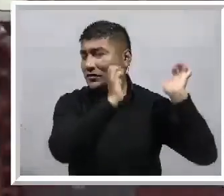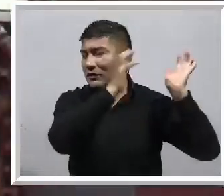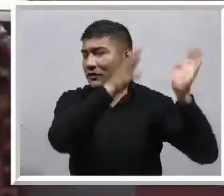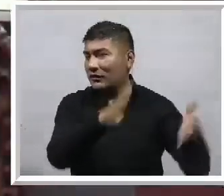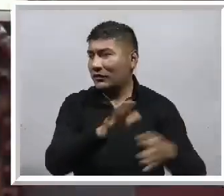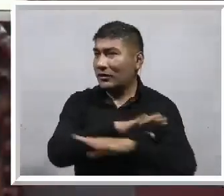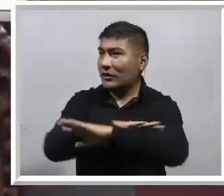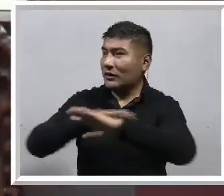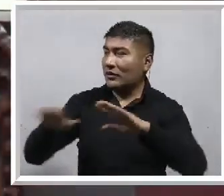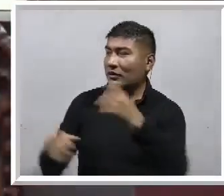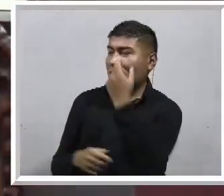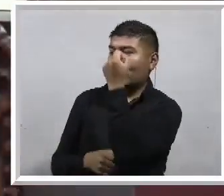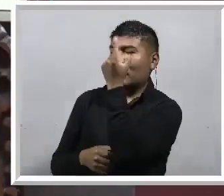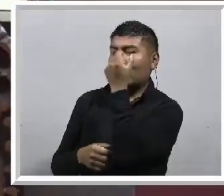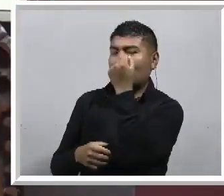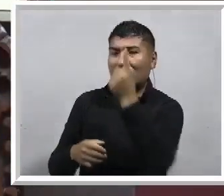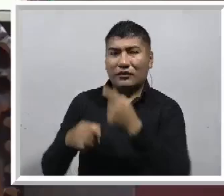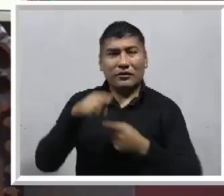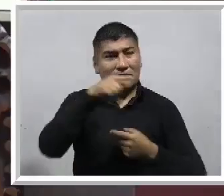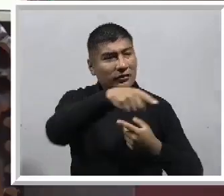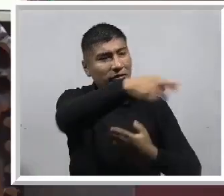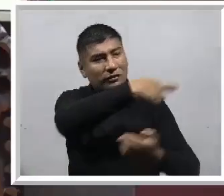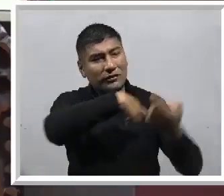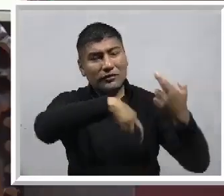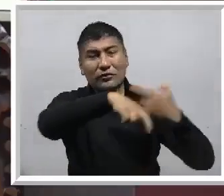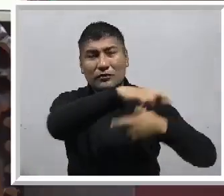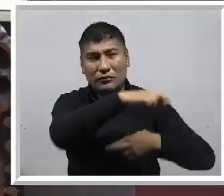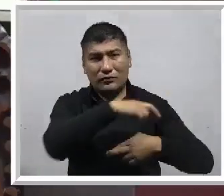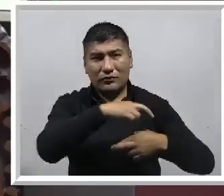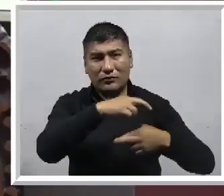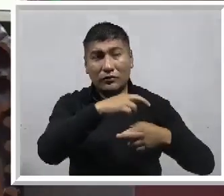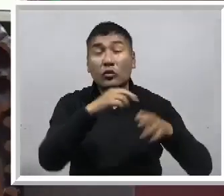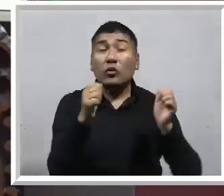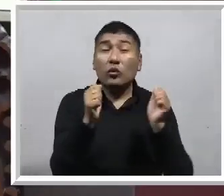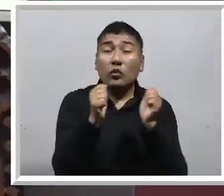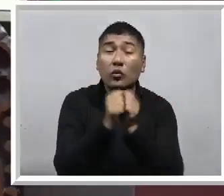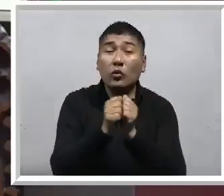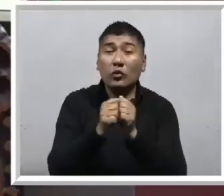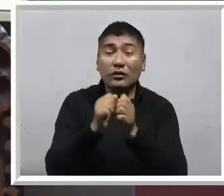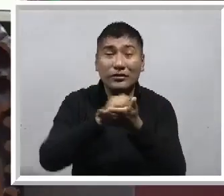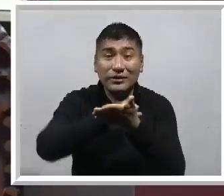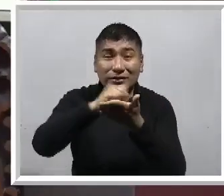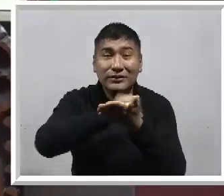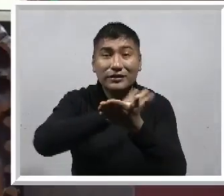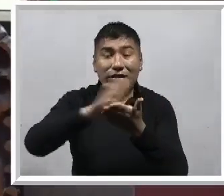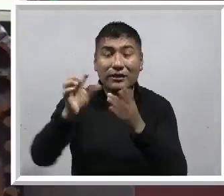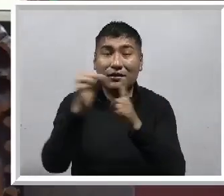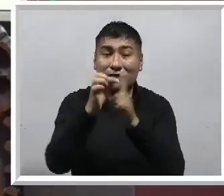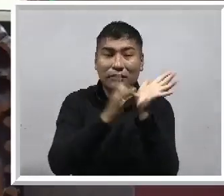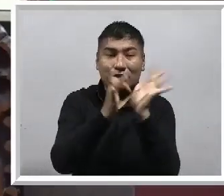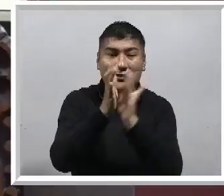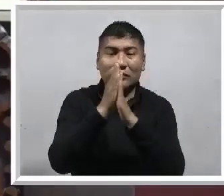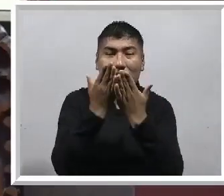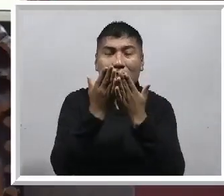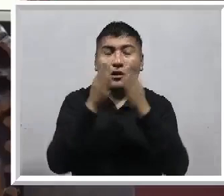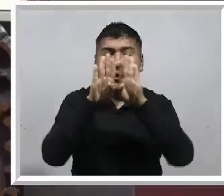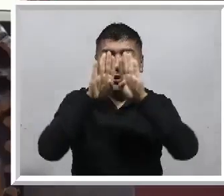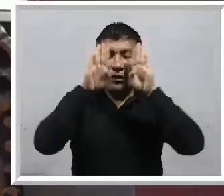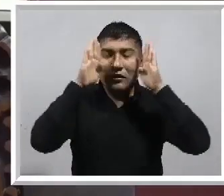del de la relación a través de la sagrada escritura